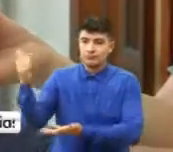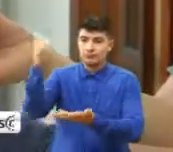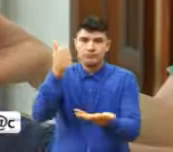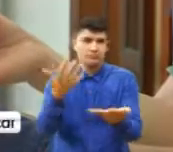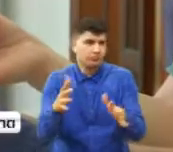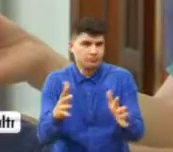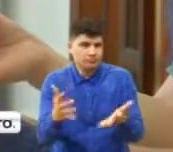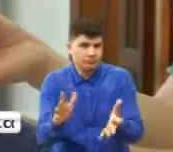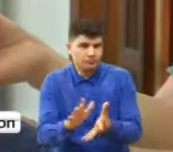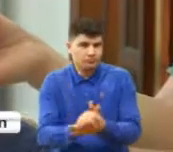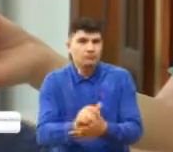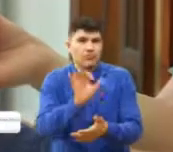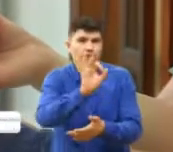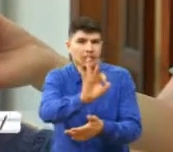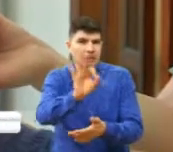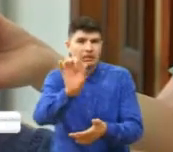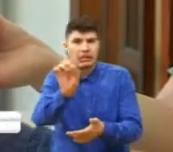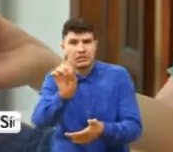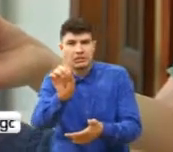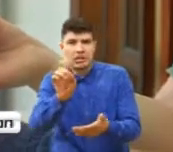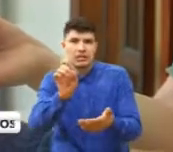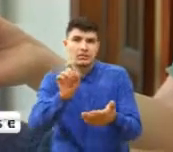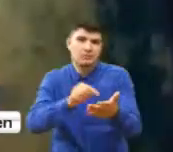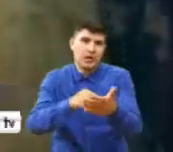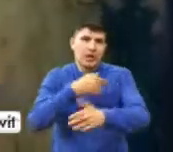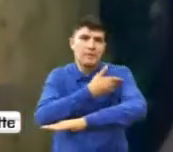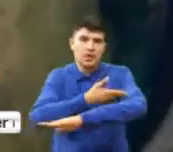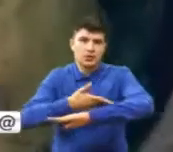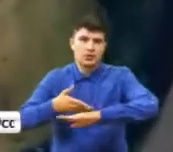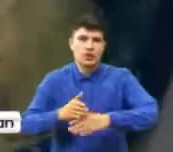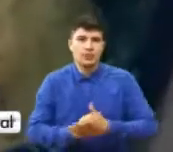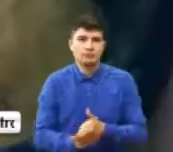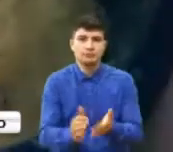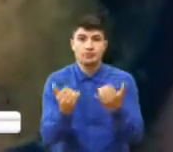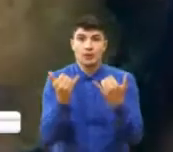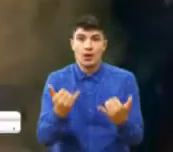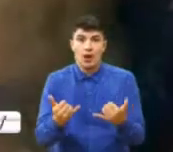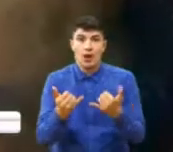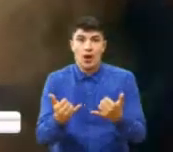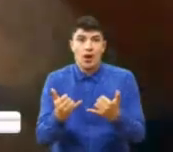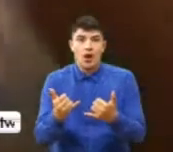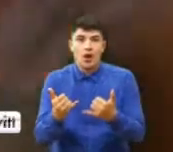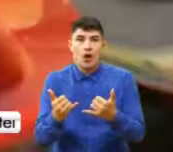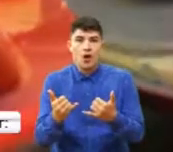alrededor de 36 mil millones de pesos. Hoy se recibieron las